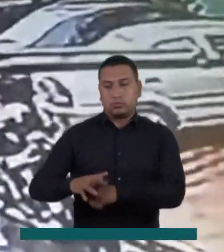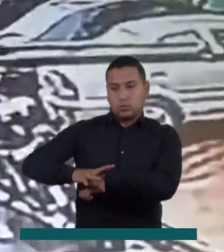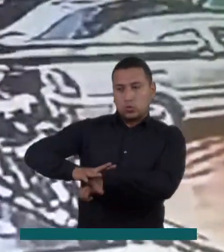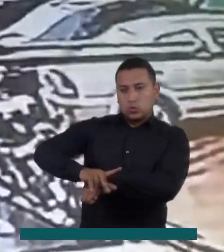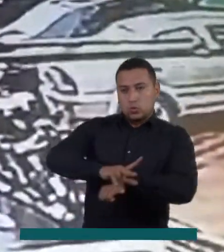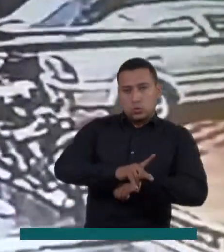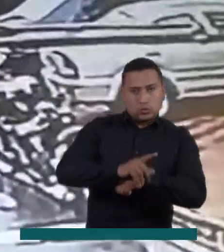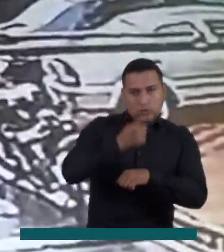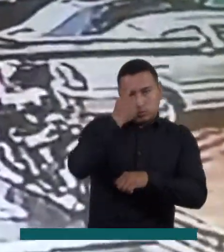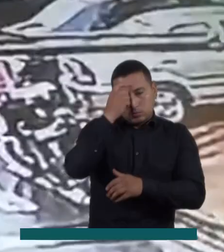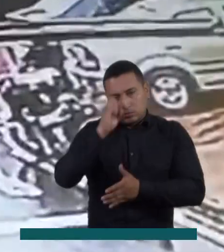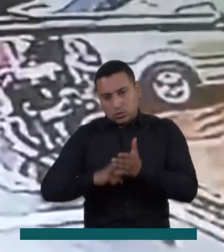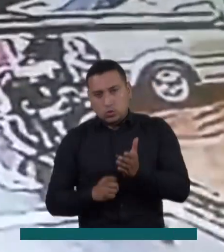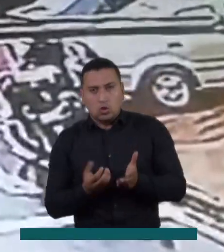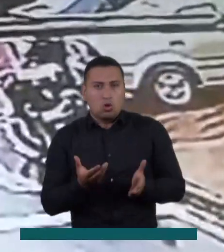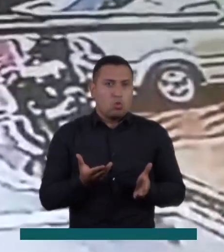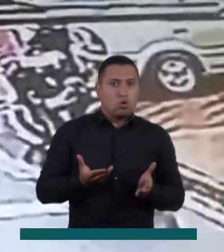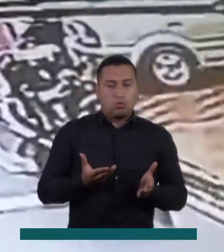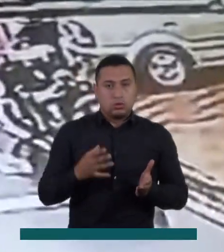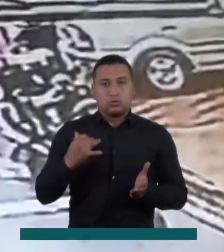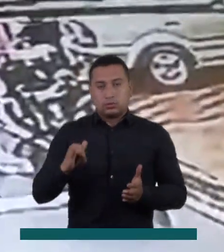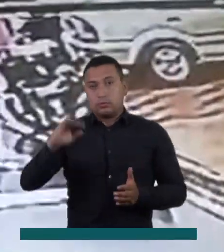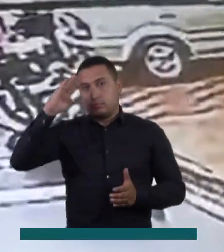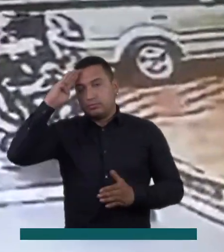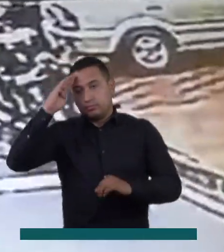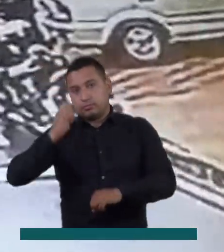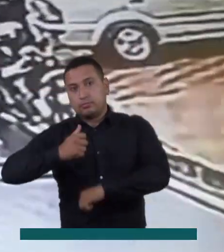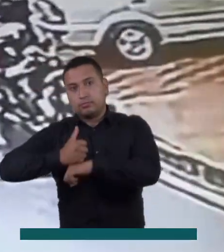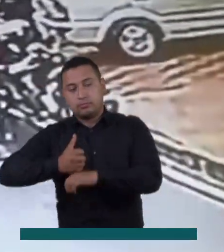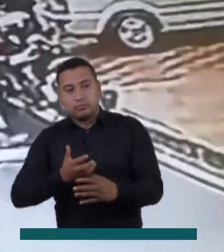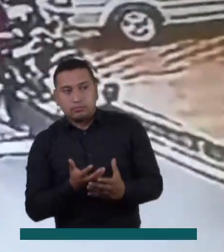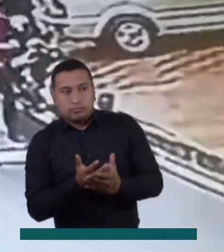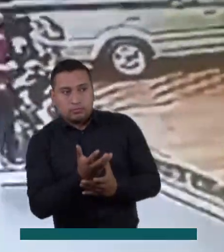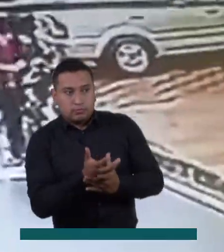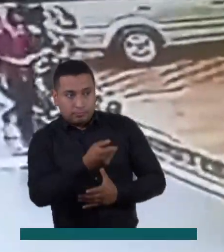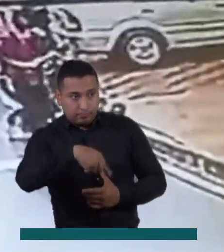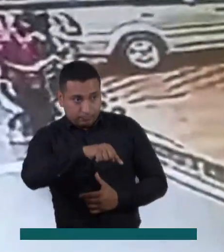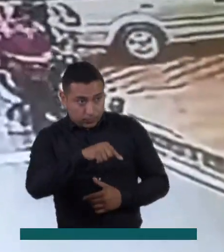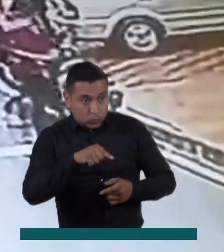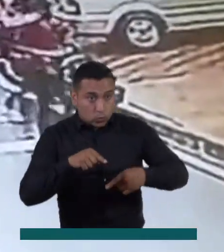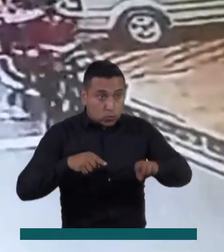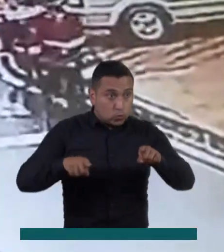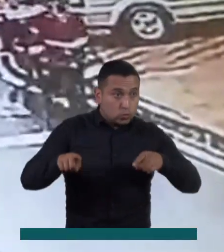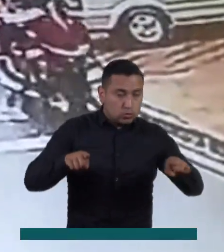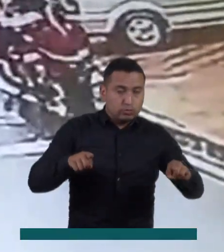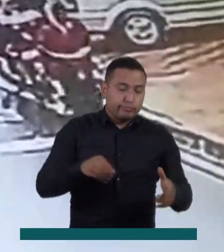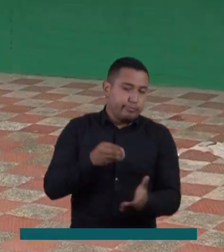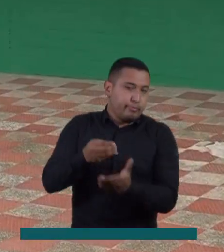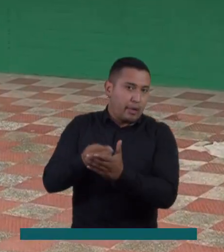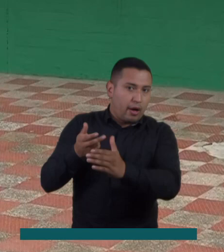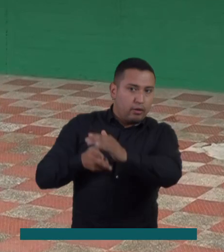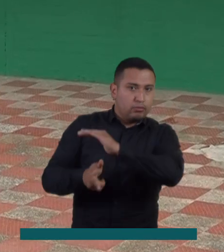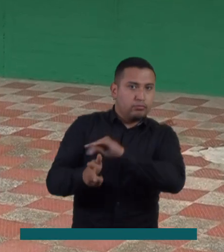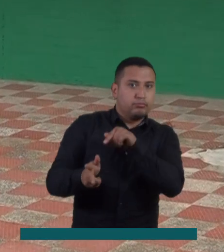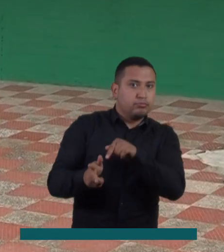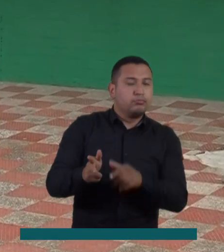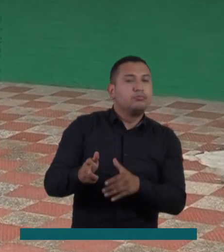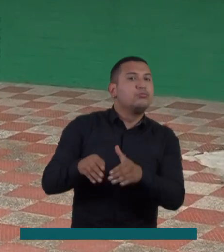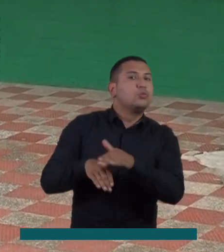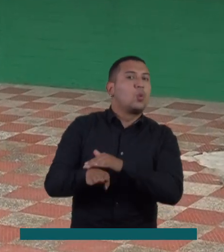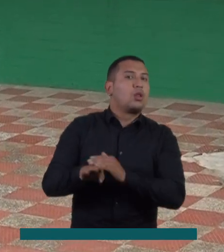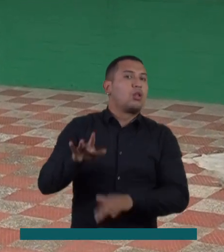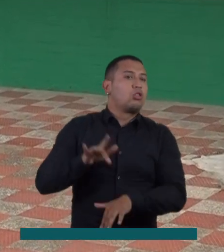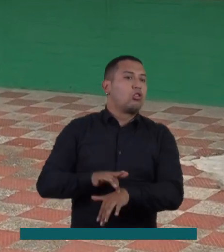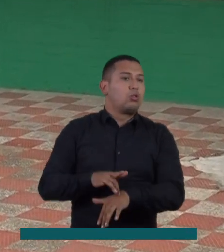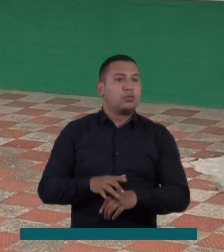capital del Tolima, las autoridades metropolitanas aconsejan a sus propietarios hacer uso de parqueaderos. De esta sede